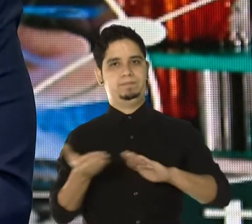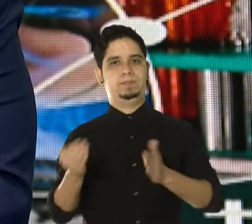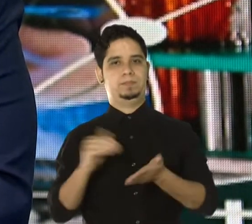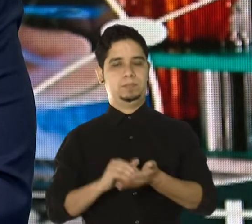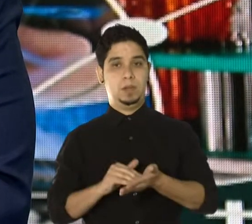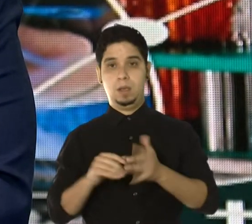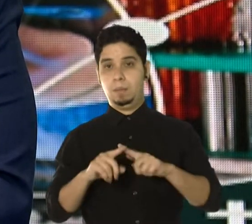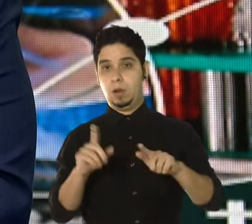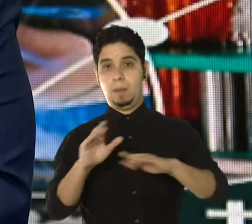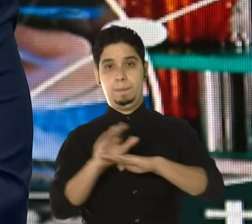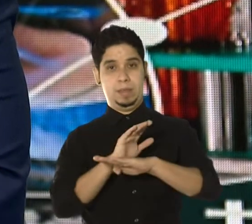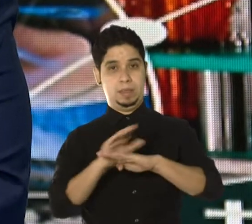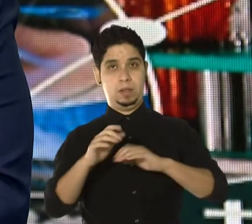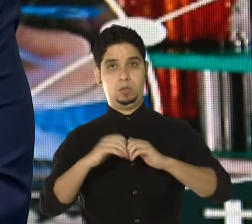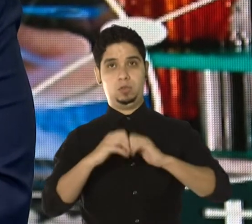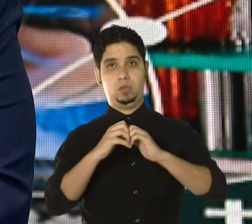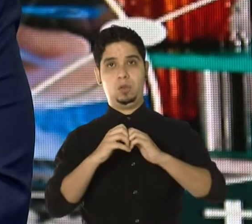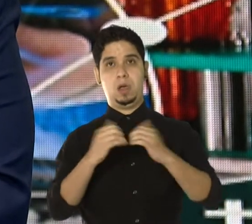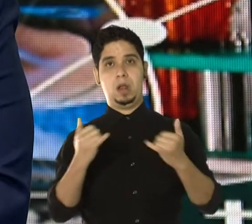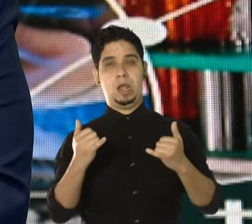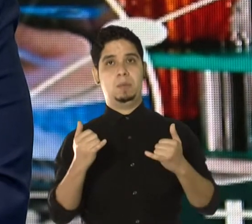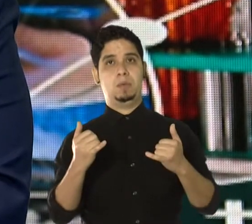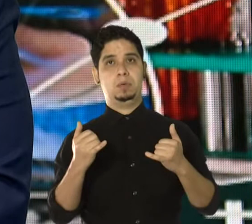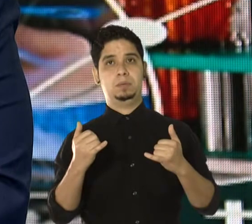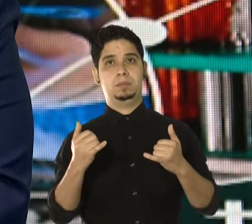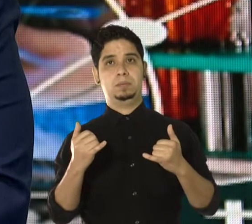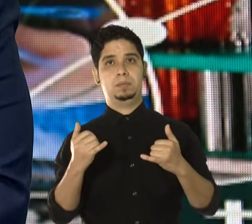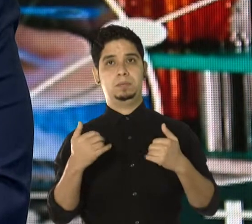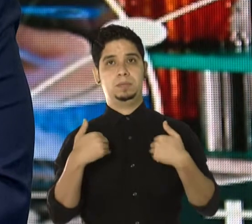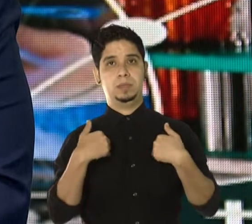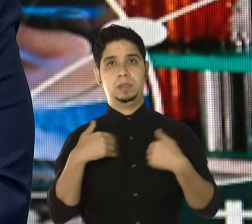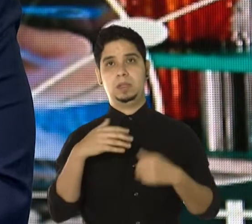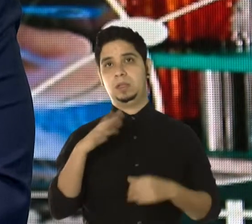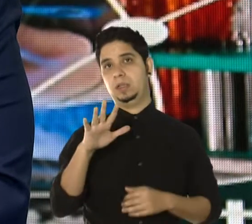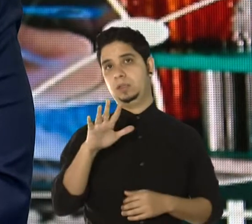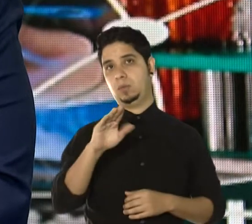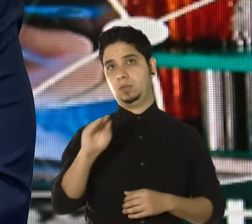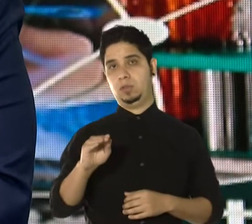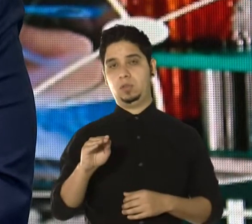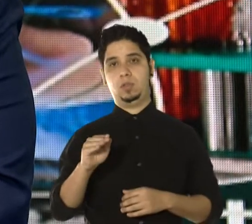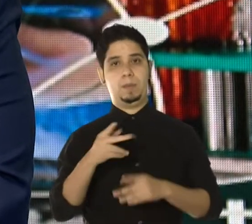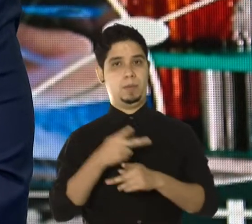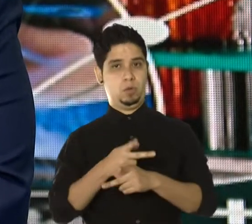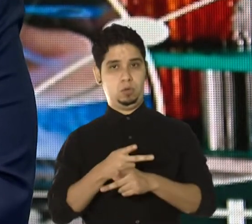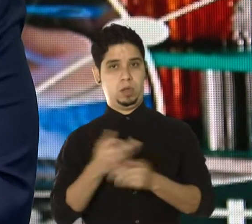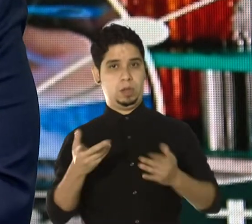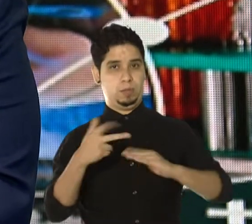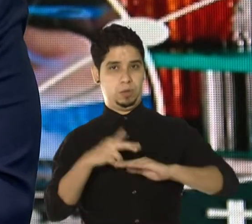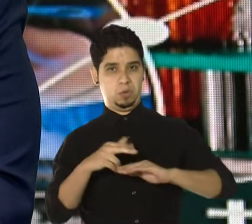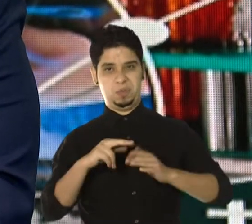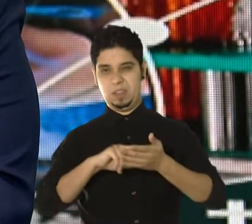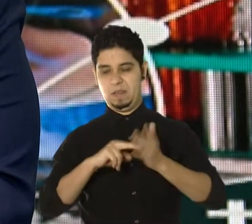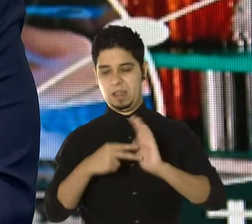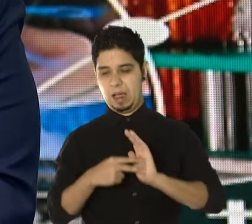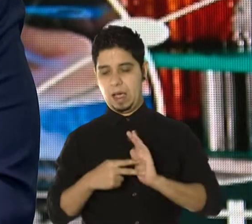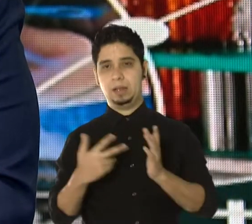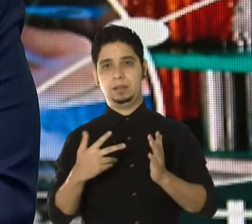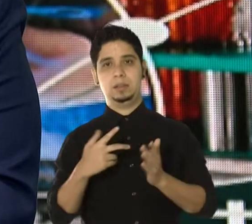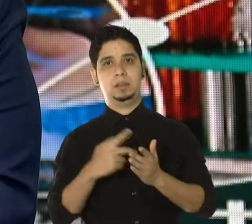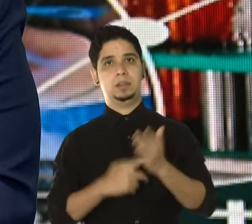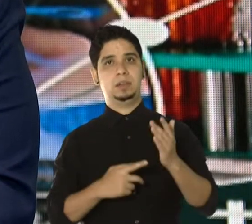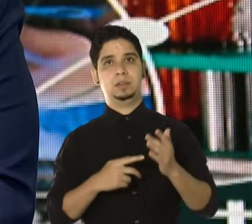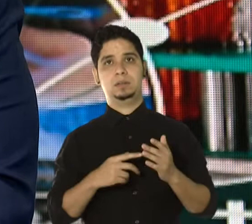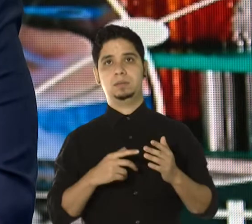de la construcción realmente está como en un 5% del Producto Interno Bruto, o sea que no es que